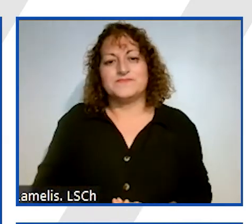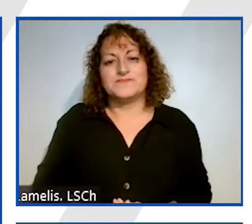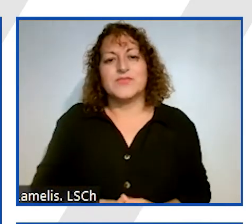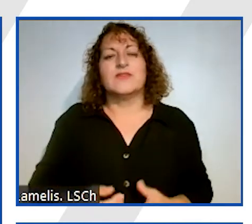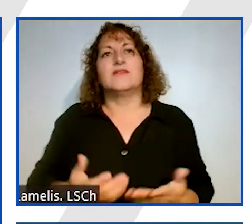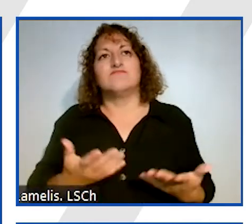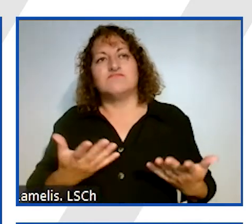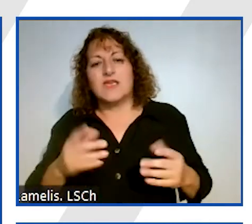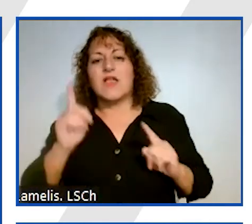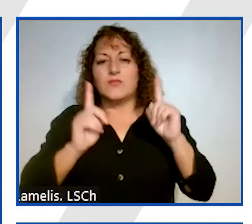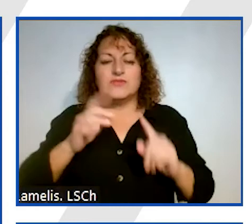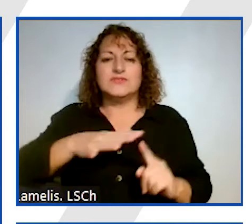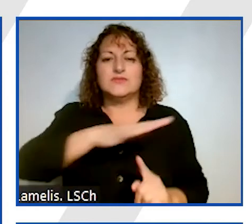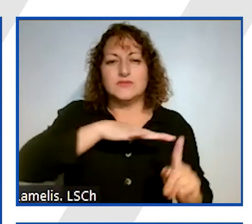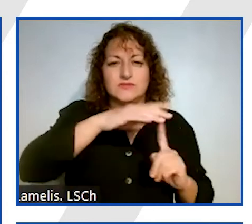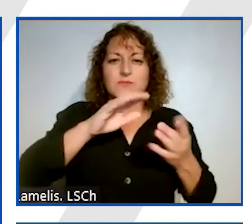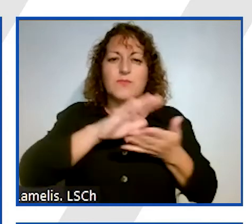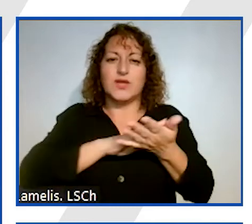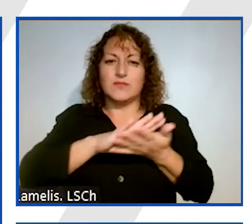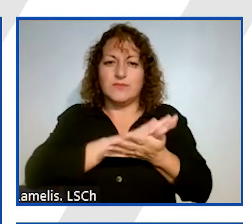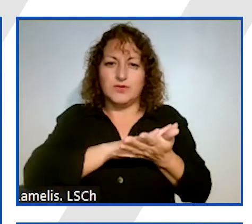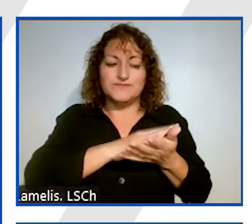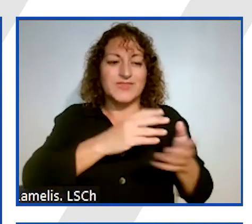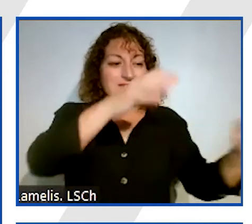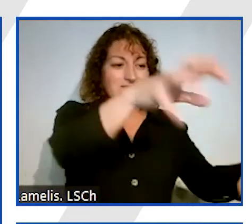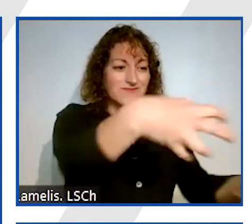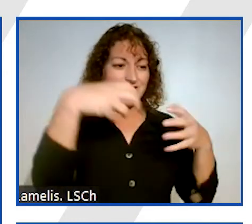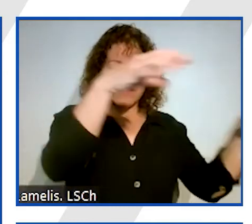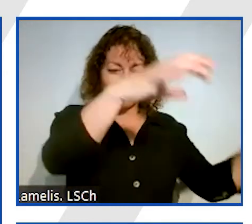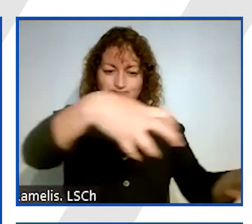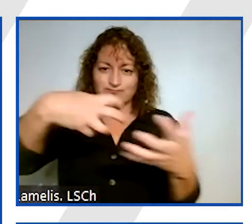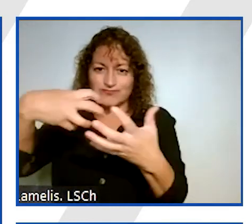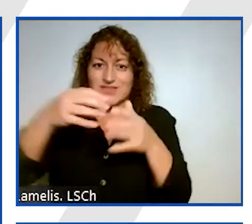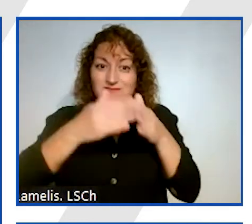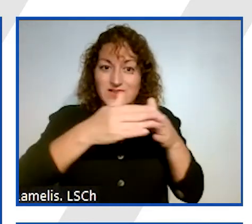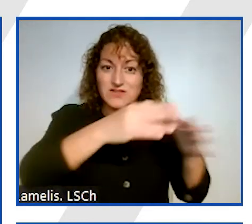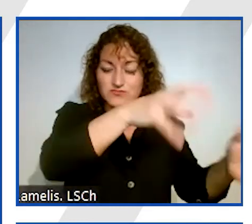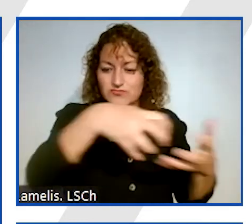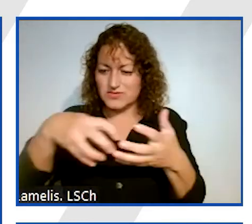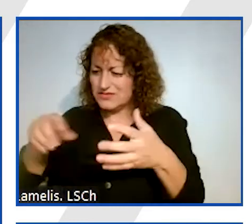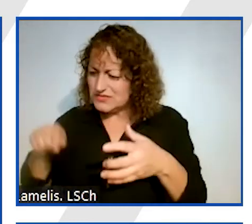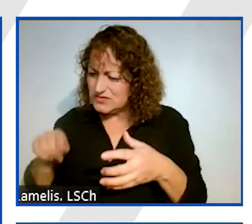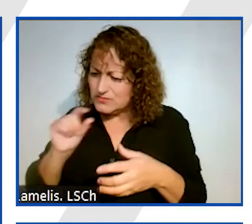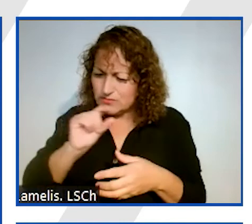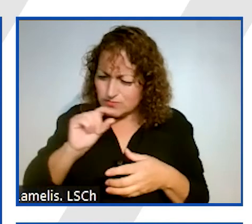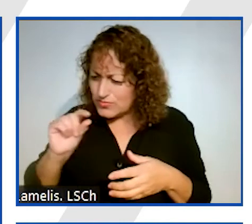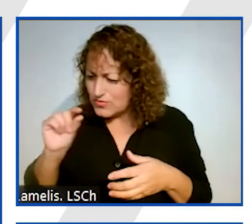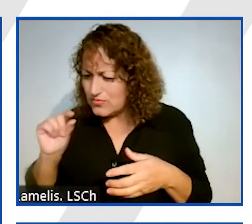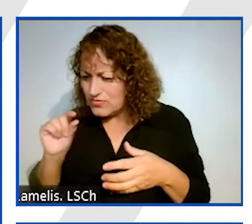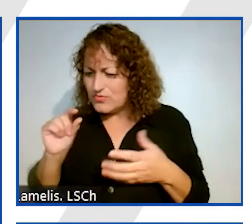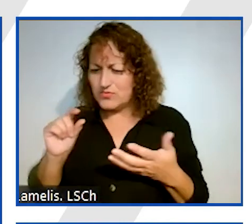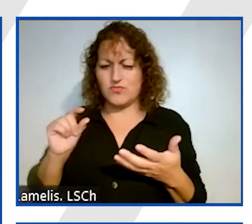situaciones, como la disminución de los desembarques, el aumento de la demanda de un producto, o simplemente empezamos a tener un poquito más